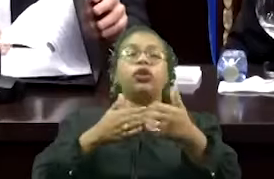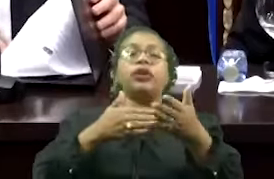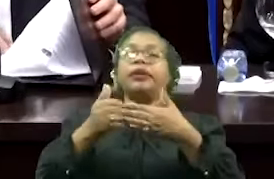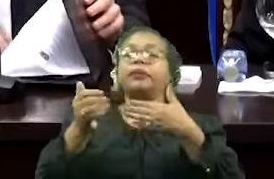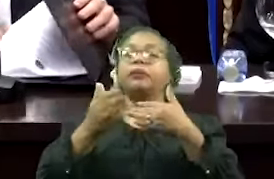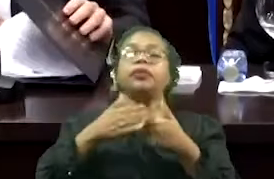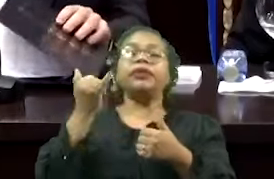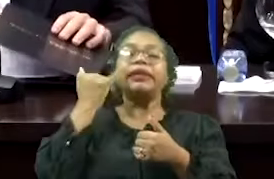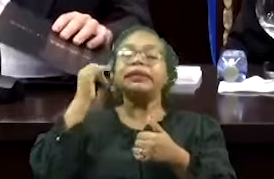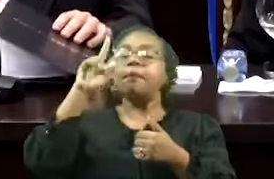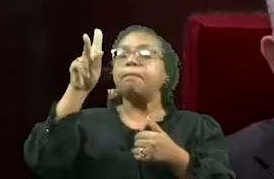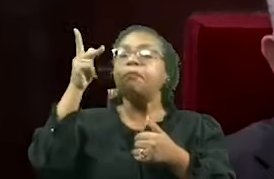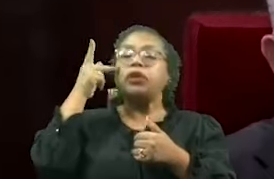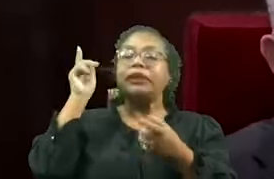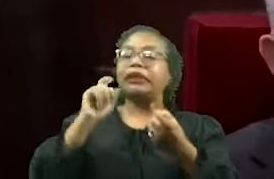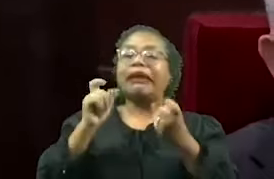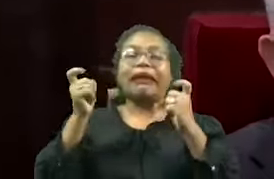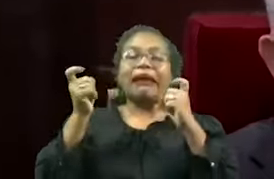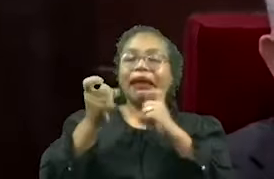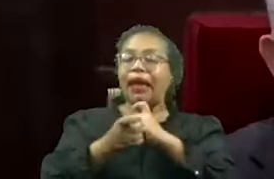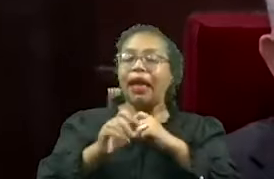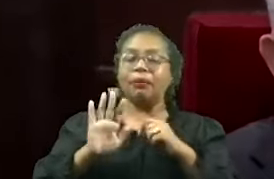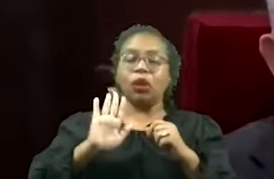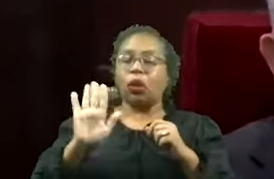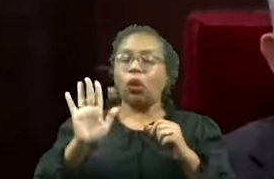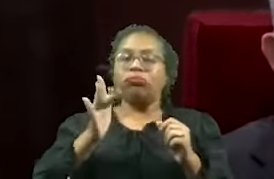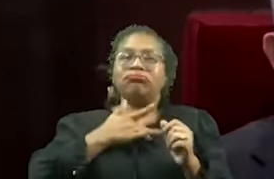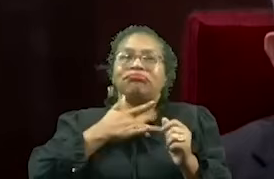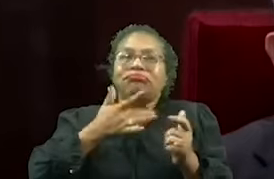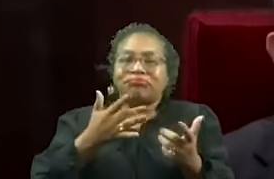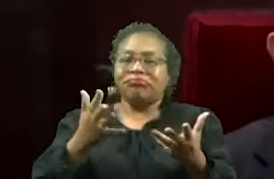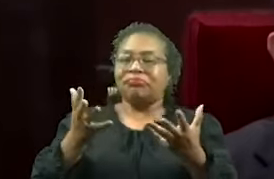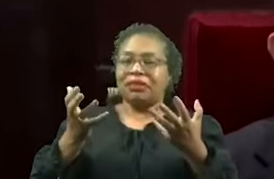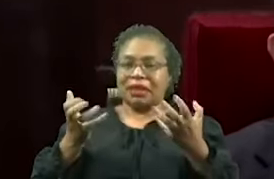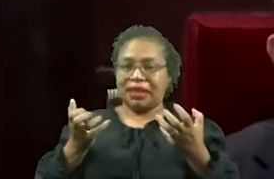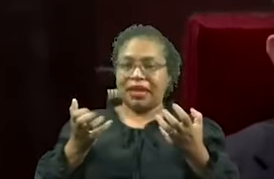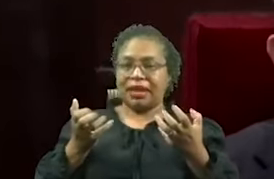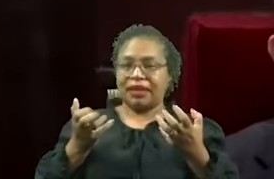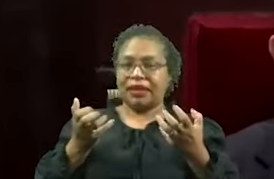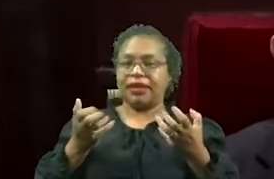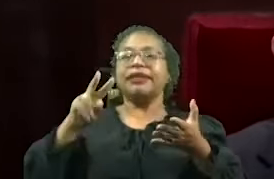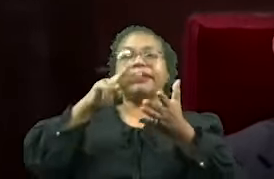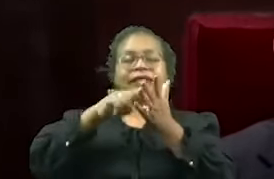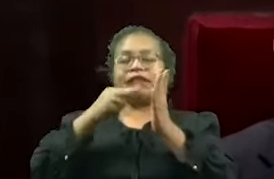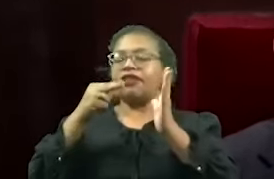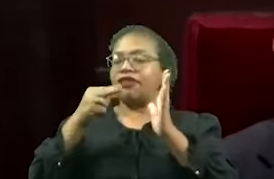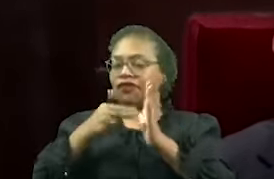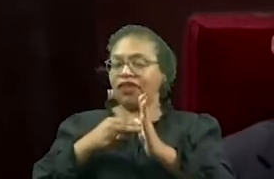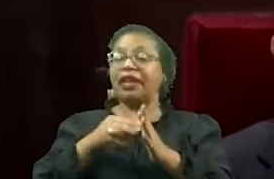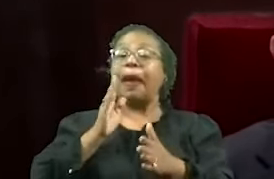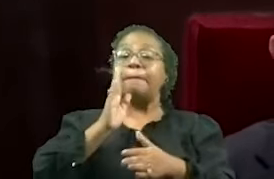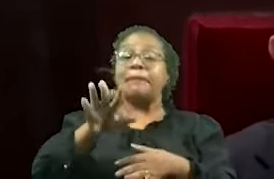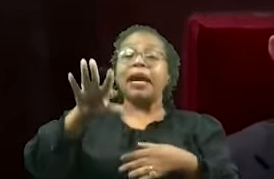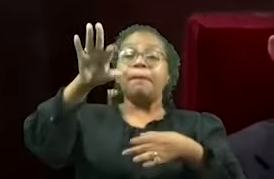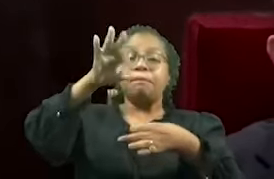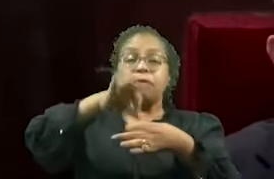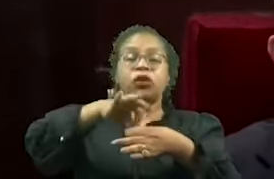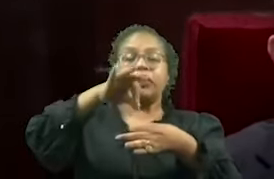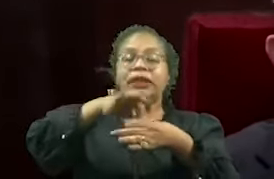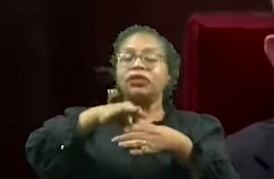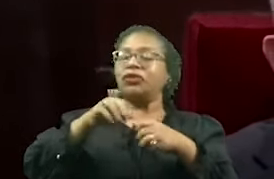tendencias del momento el mecanismo de elección presidencial permanecerá intacto garantizando así